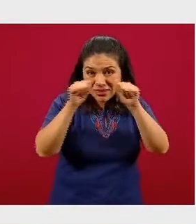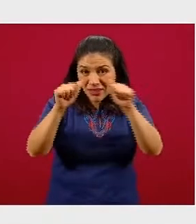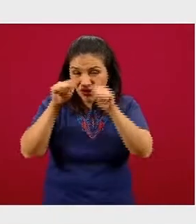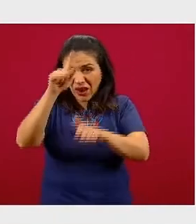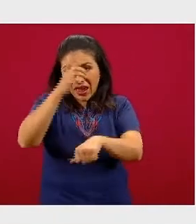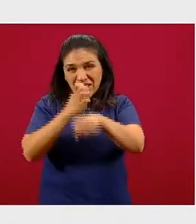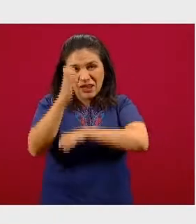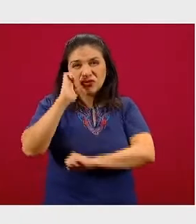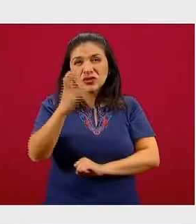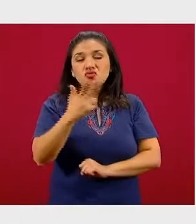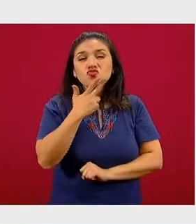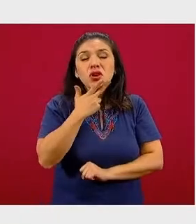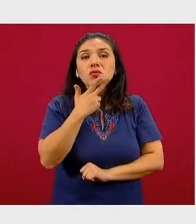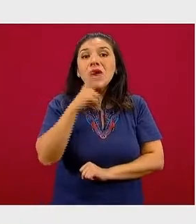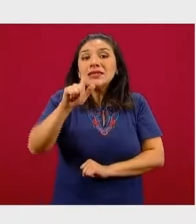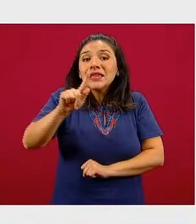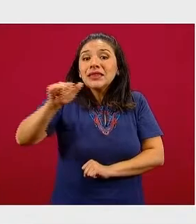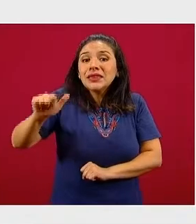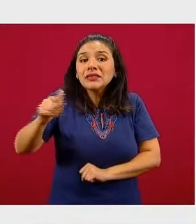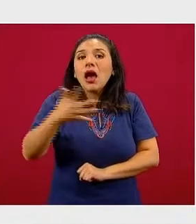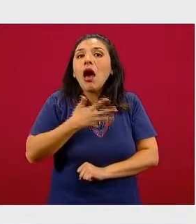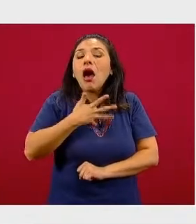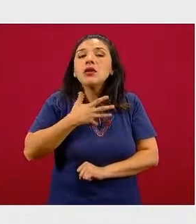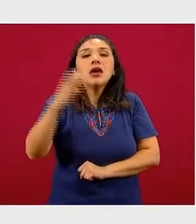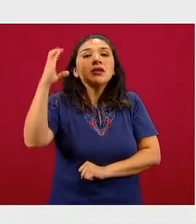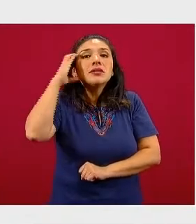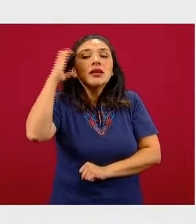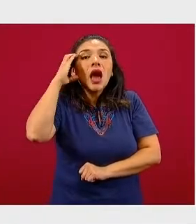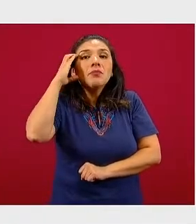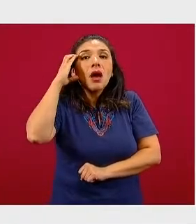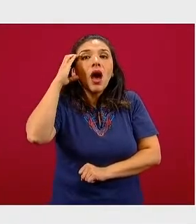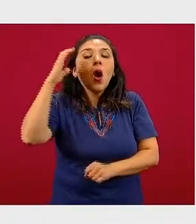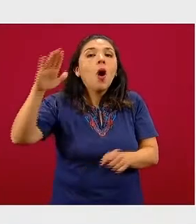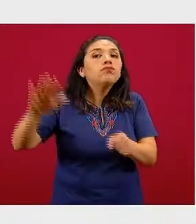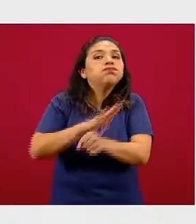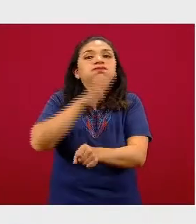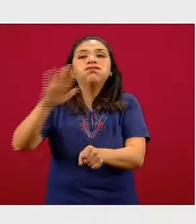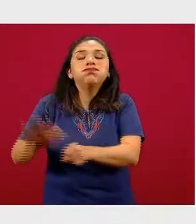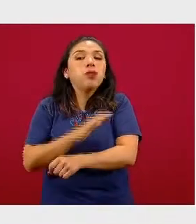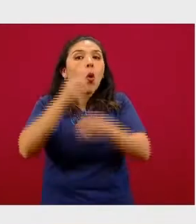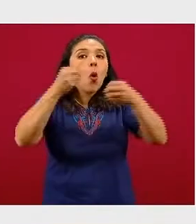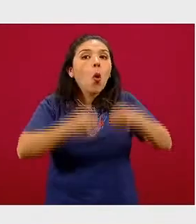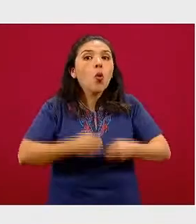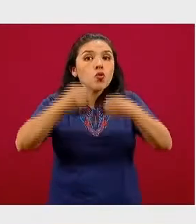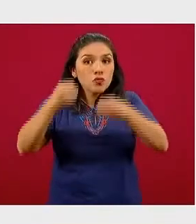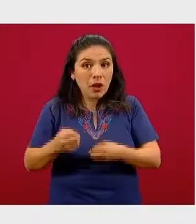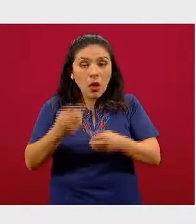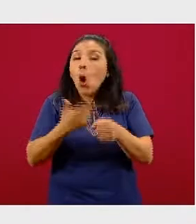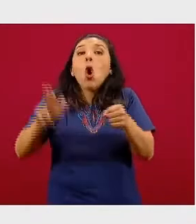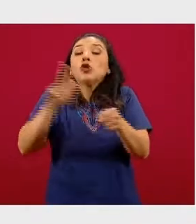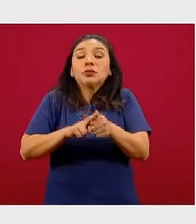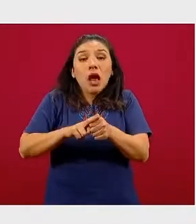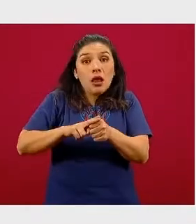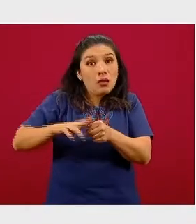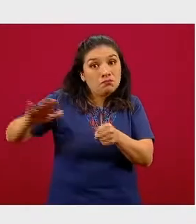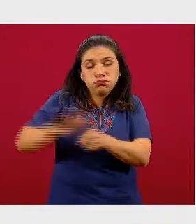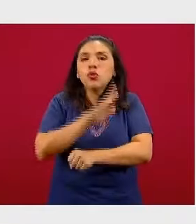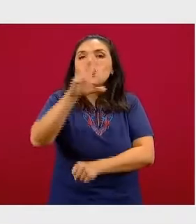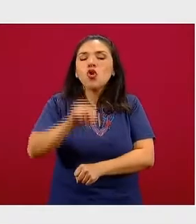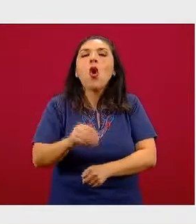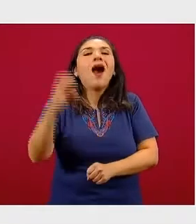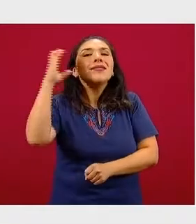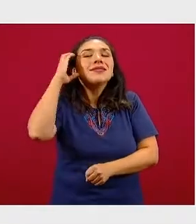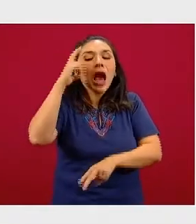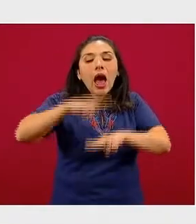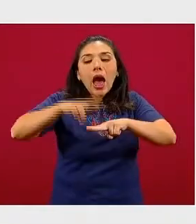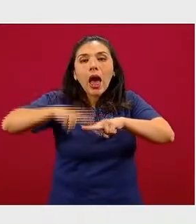en el estado de Chihuahua encuentran camas ocupadas. Corrijo, no es hospitales, no es el porcentaje de hospitales, es el